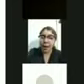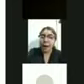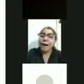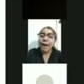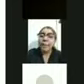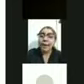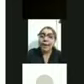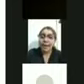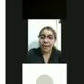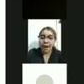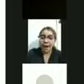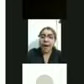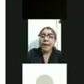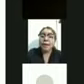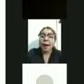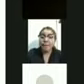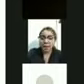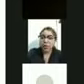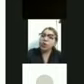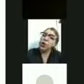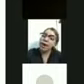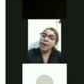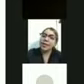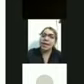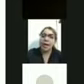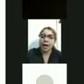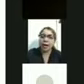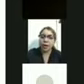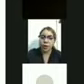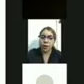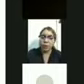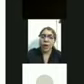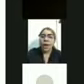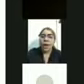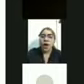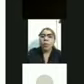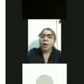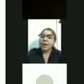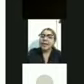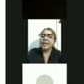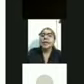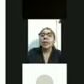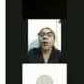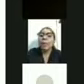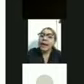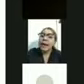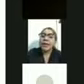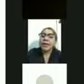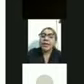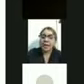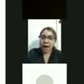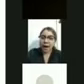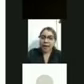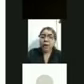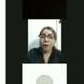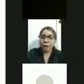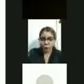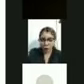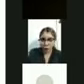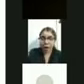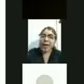estrategias para el aprendizaje en ámbitos escolares de cada niño, y cómo éstas se pueden ver evidenciadas